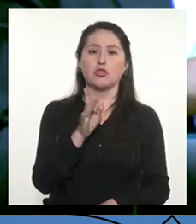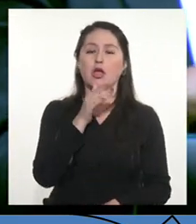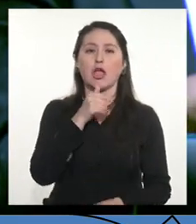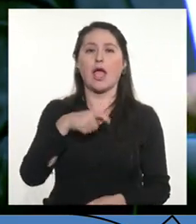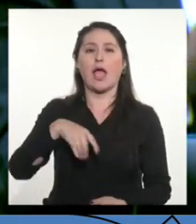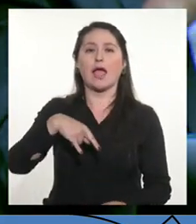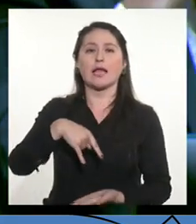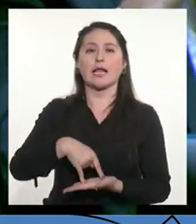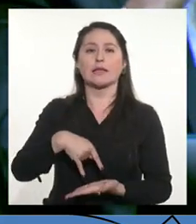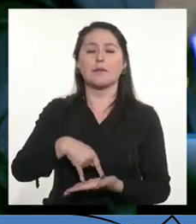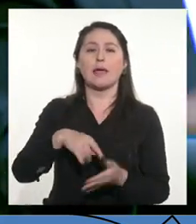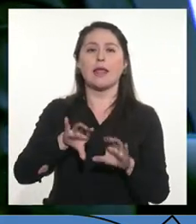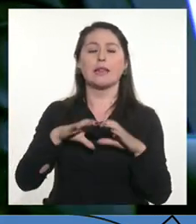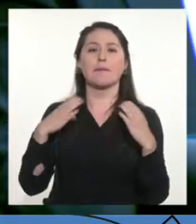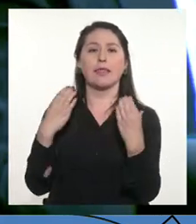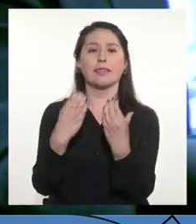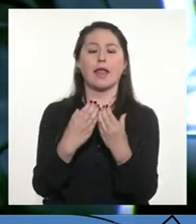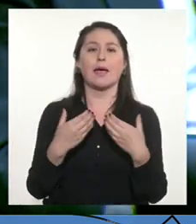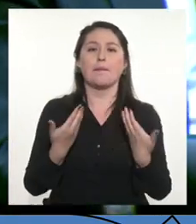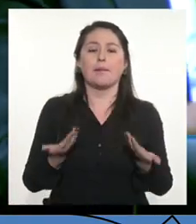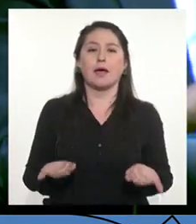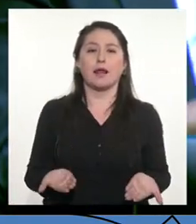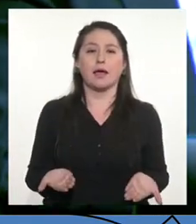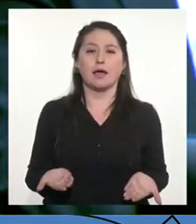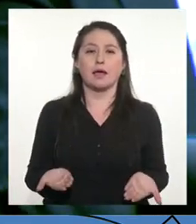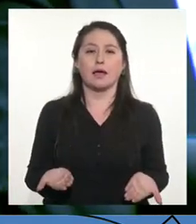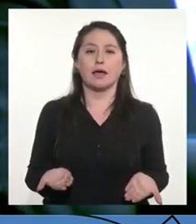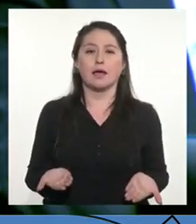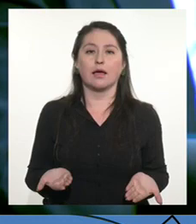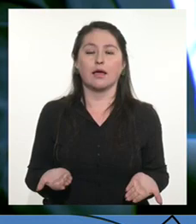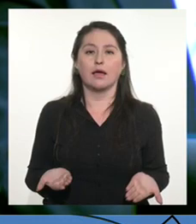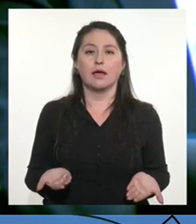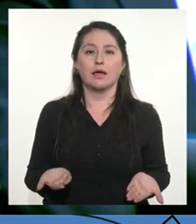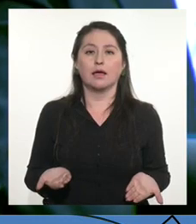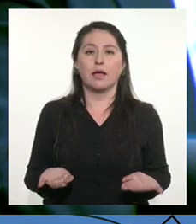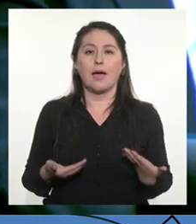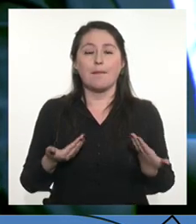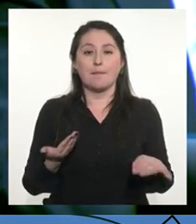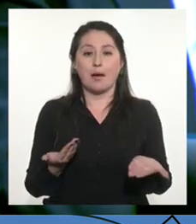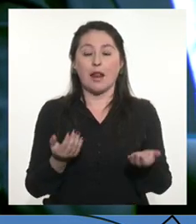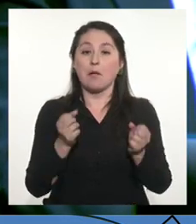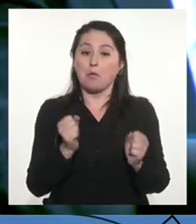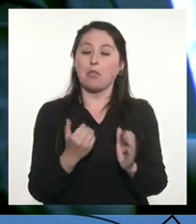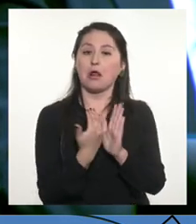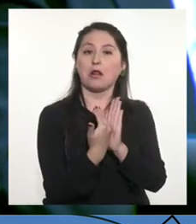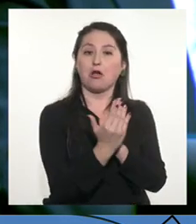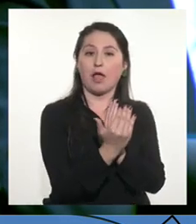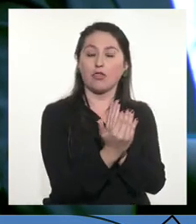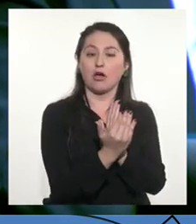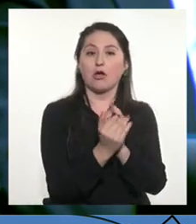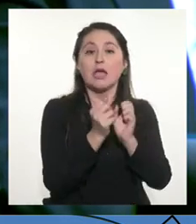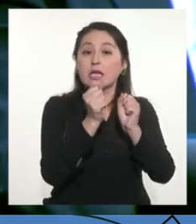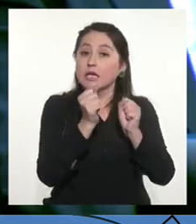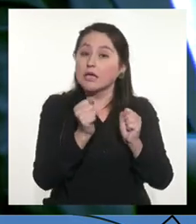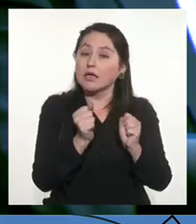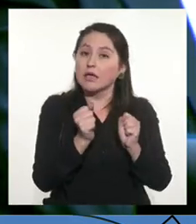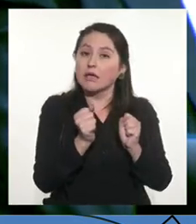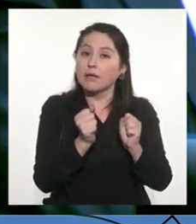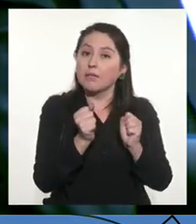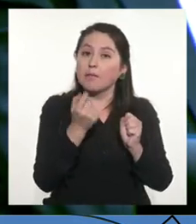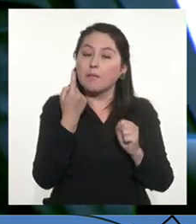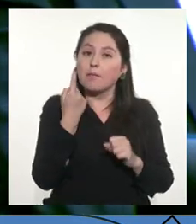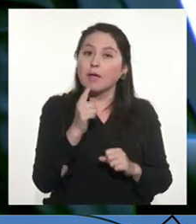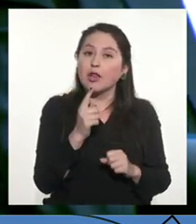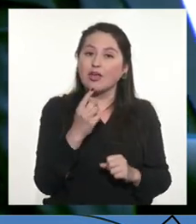para haberlo para verlo derogado a pesar de que habían pasado más de